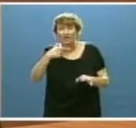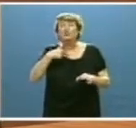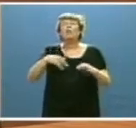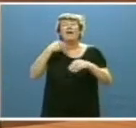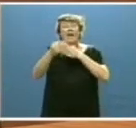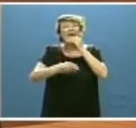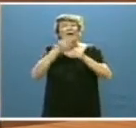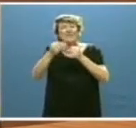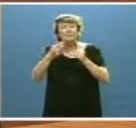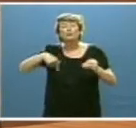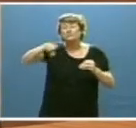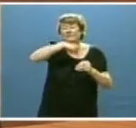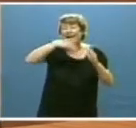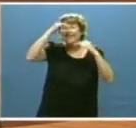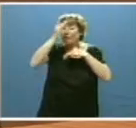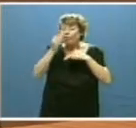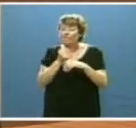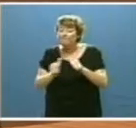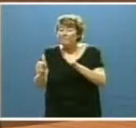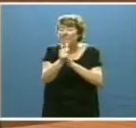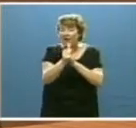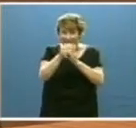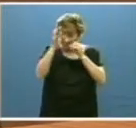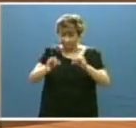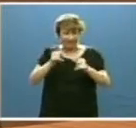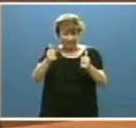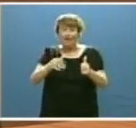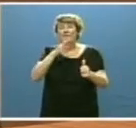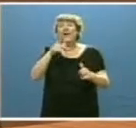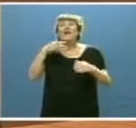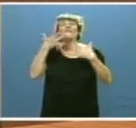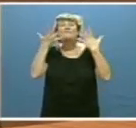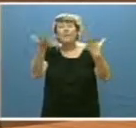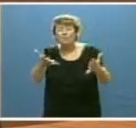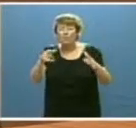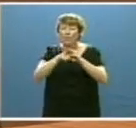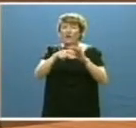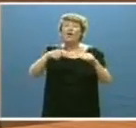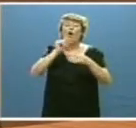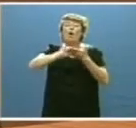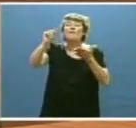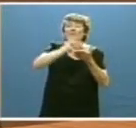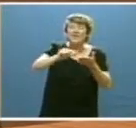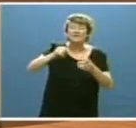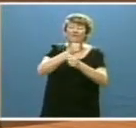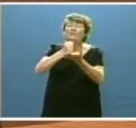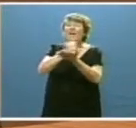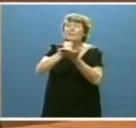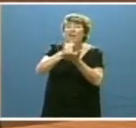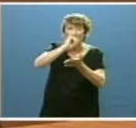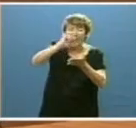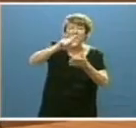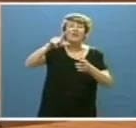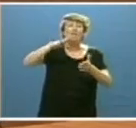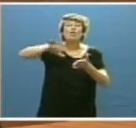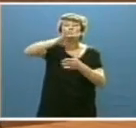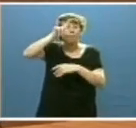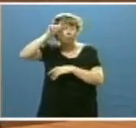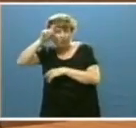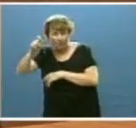capilaridad de nuestra atención primaria a favorecer la viabilidad de las oficinas de farmacia en el medio rural a mejorar